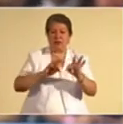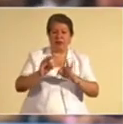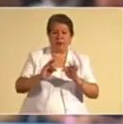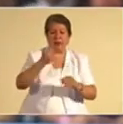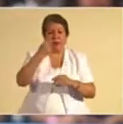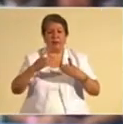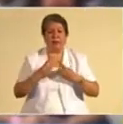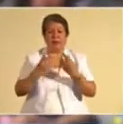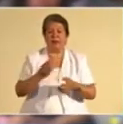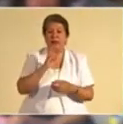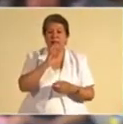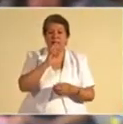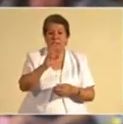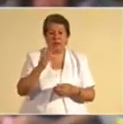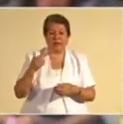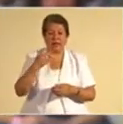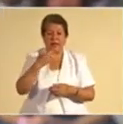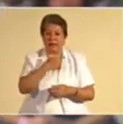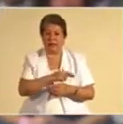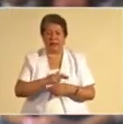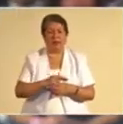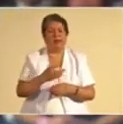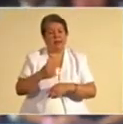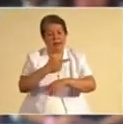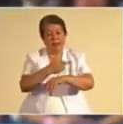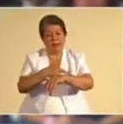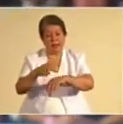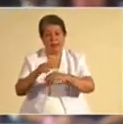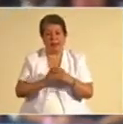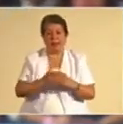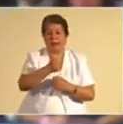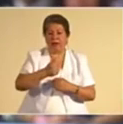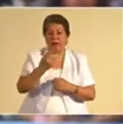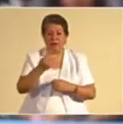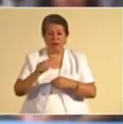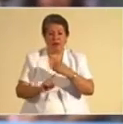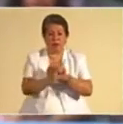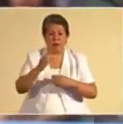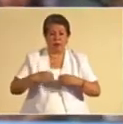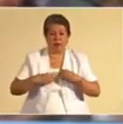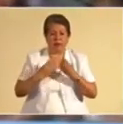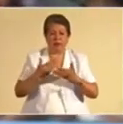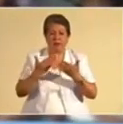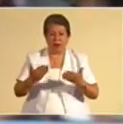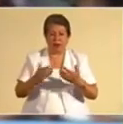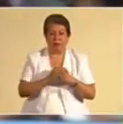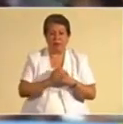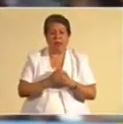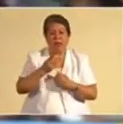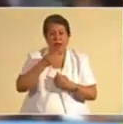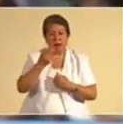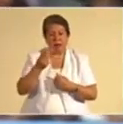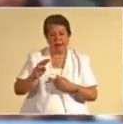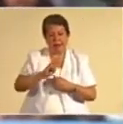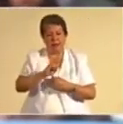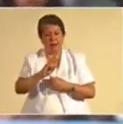para que den respuesta de manera inmediata y sobre todo solucionar a cada uno de los problemas que vivimos hoy en día. Hablaba de los 300